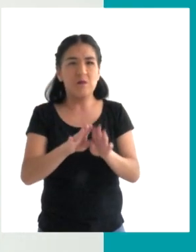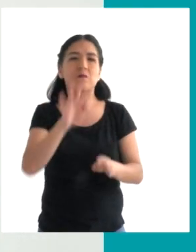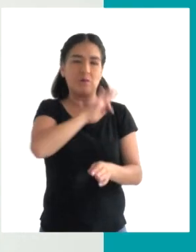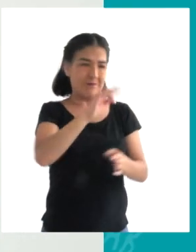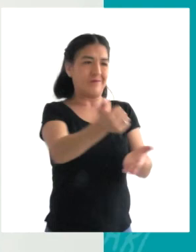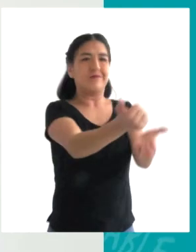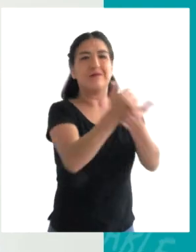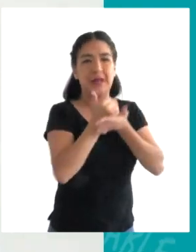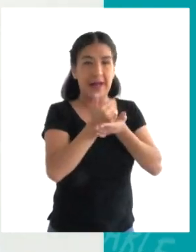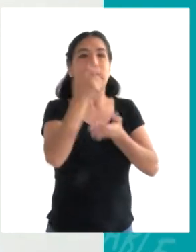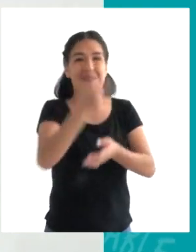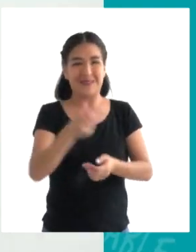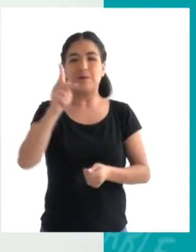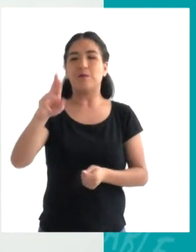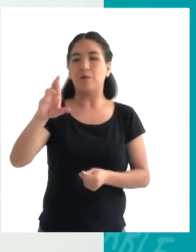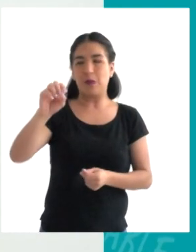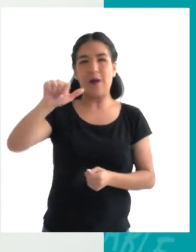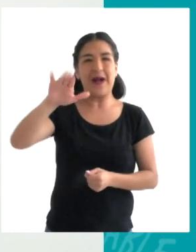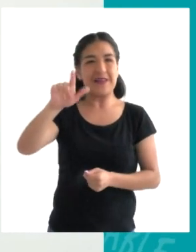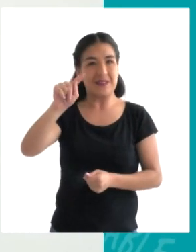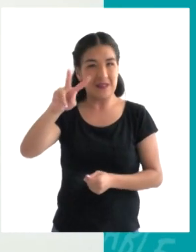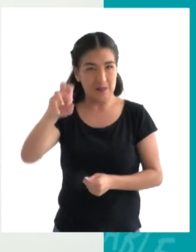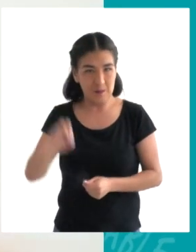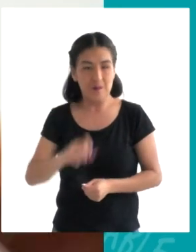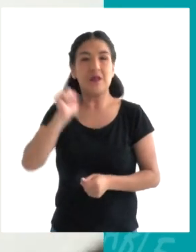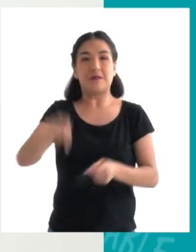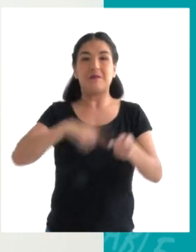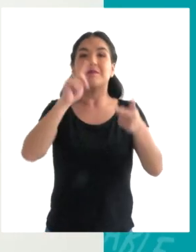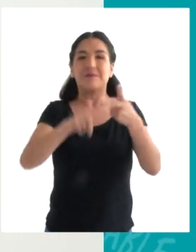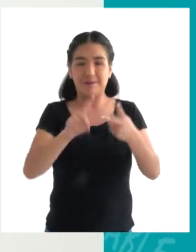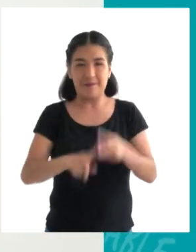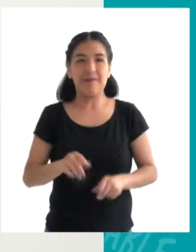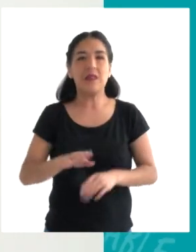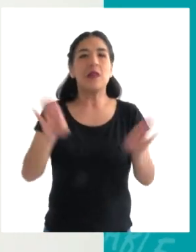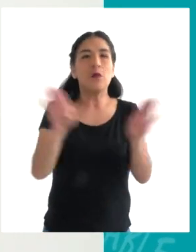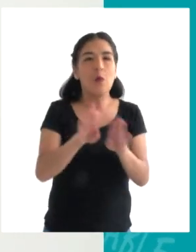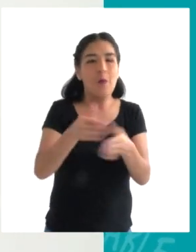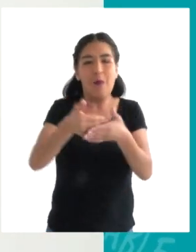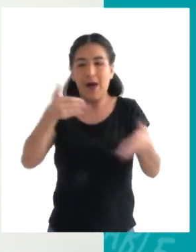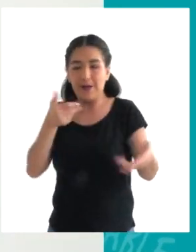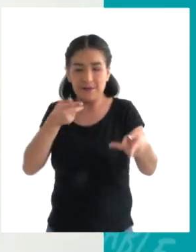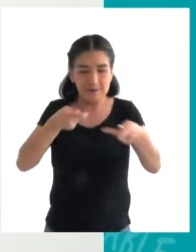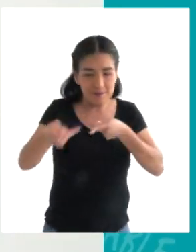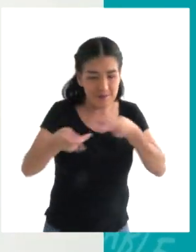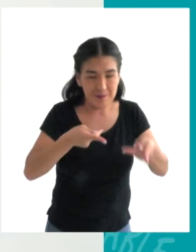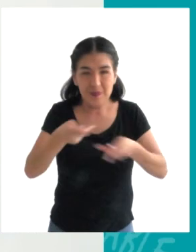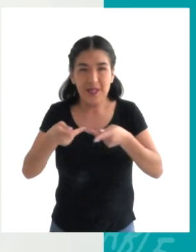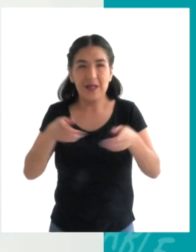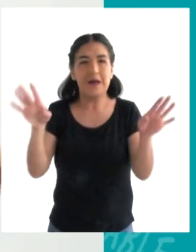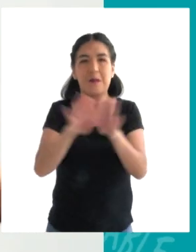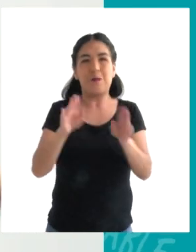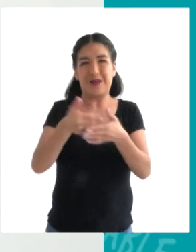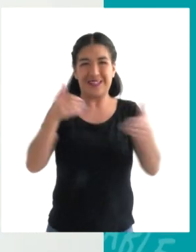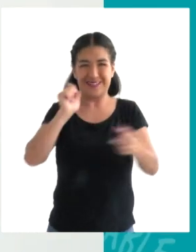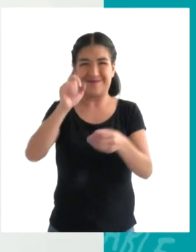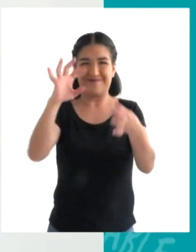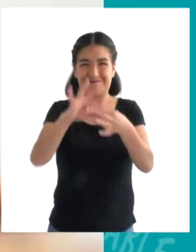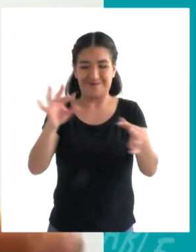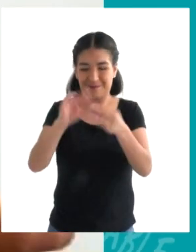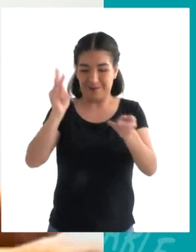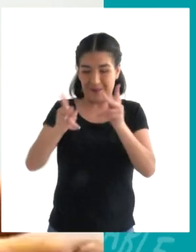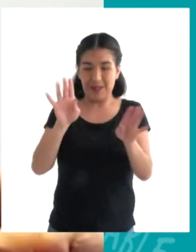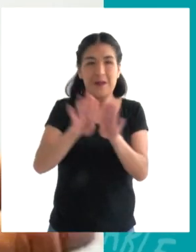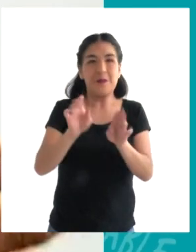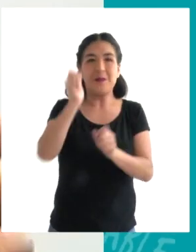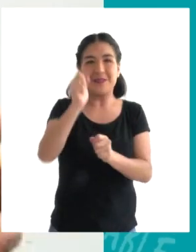proactivo. Y lo segundo es que lo sepas planear, porque no nada más como les estaba platicando hace rato en relación a